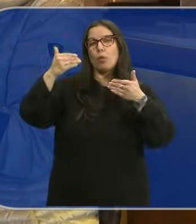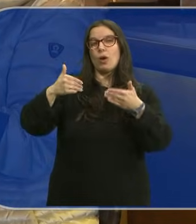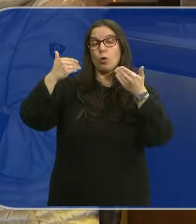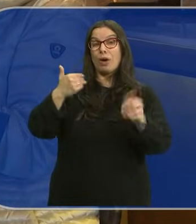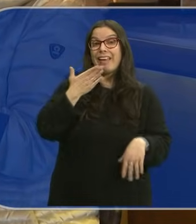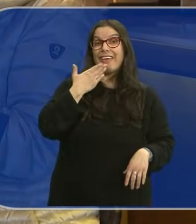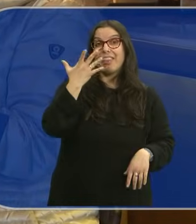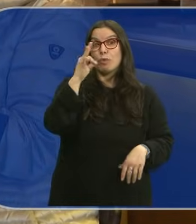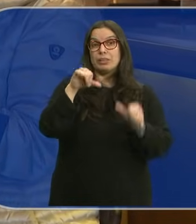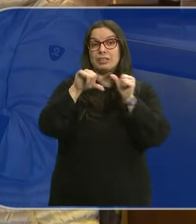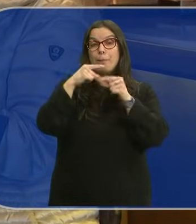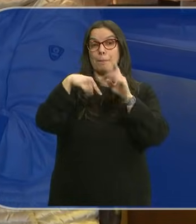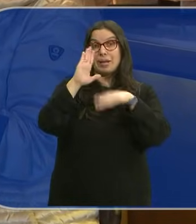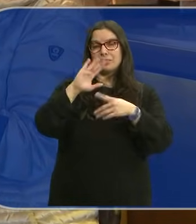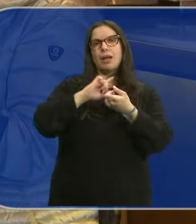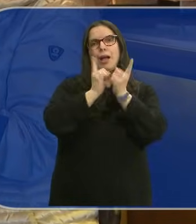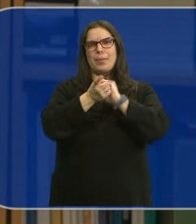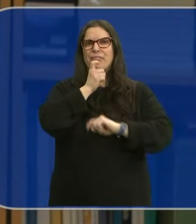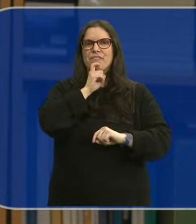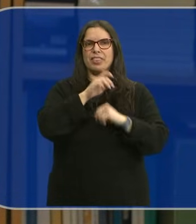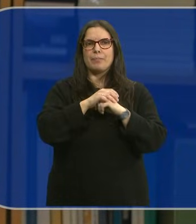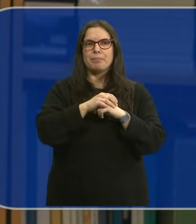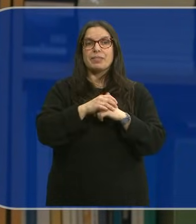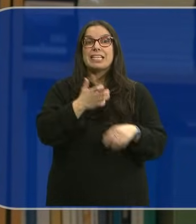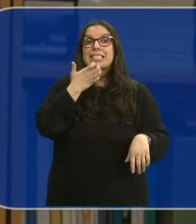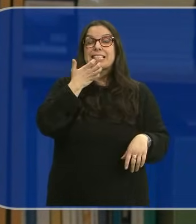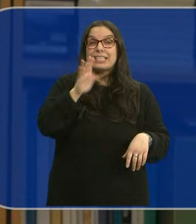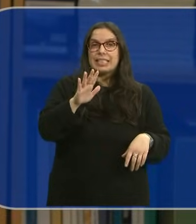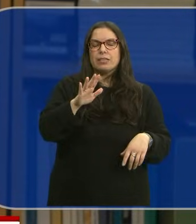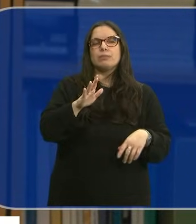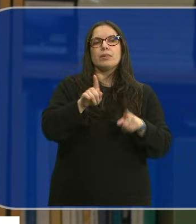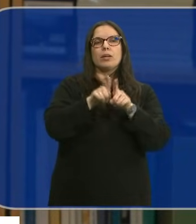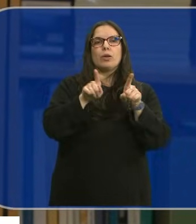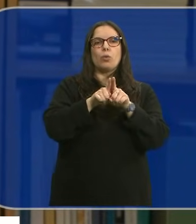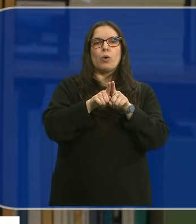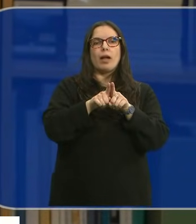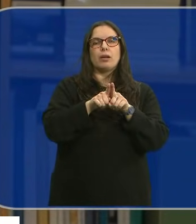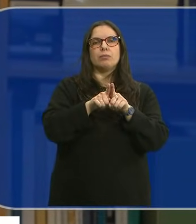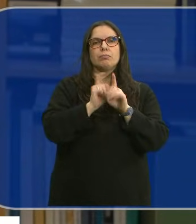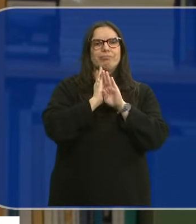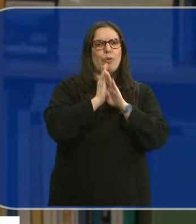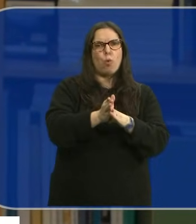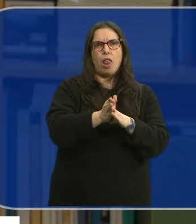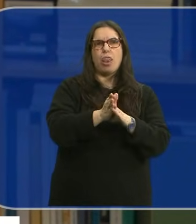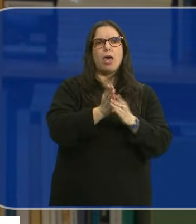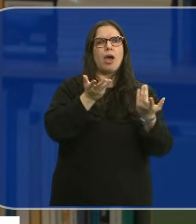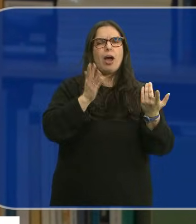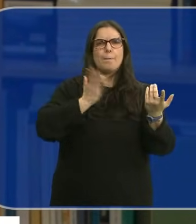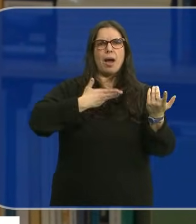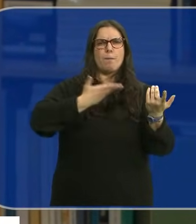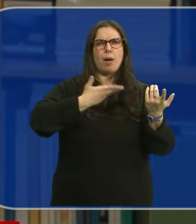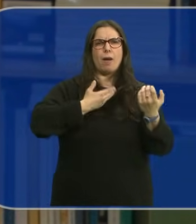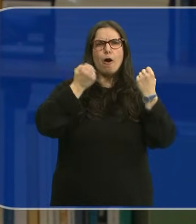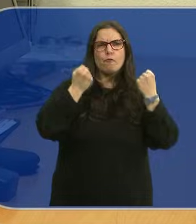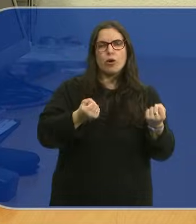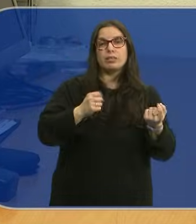partir de los 50 años, pero pueden modificarse. Si aunque sea tenemos esa sustitución de unos patrones muy intensivos o muy dañinos,